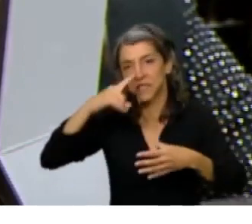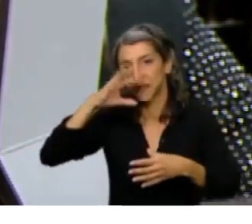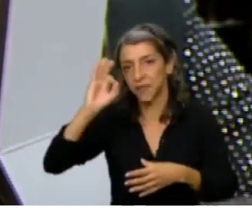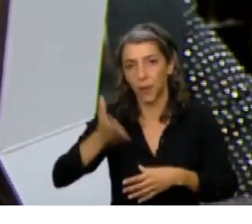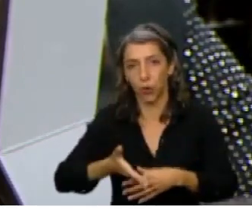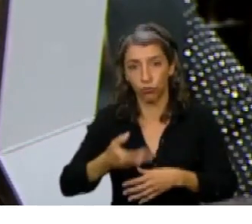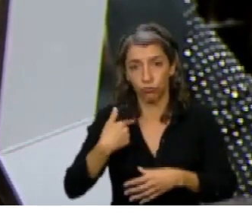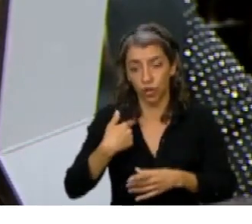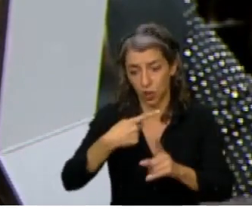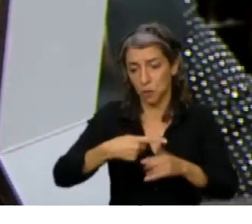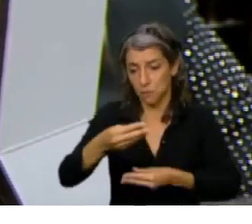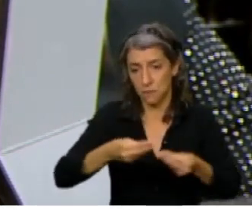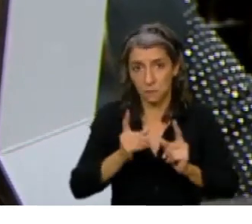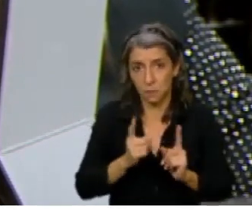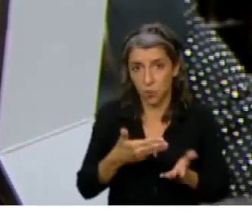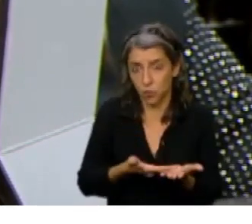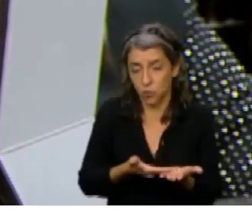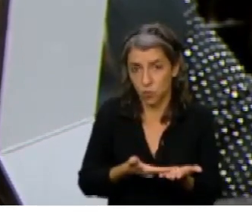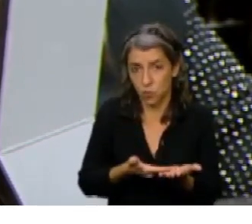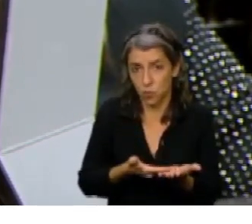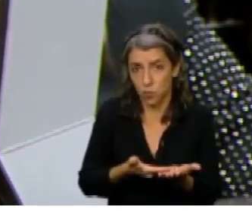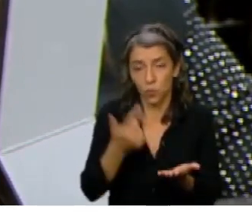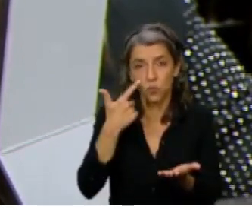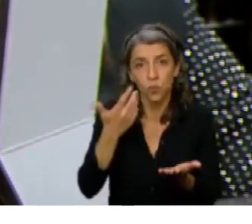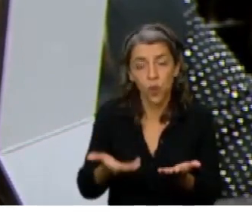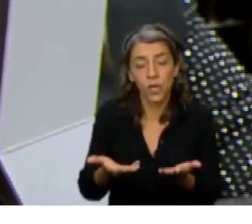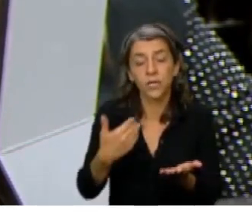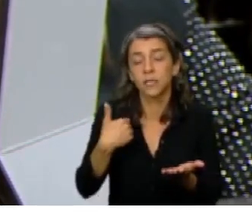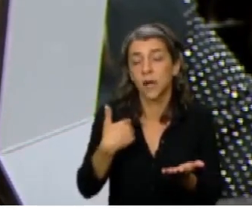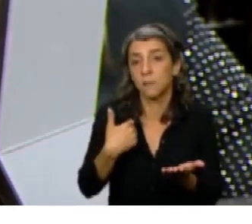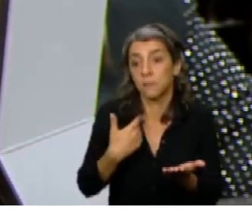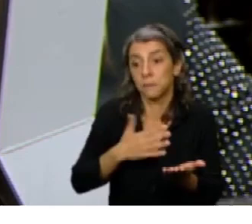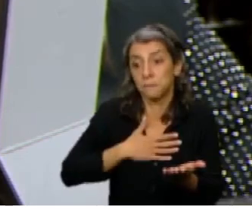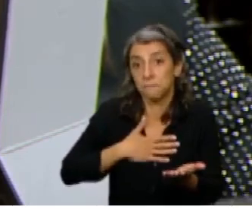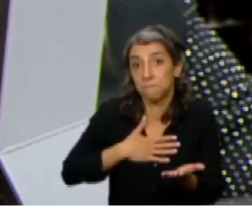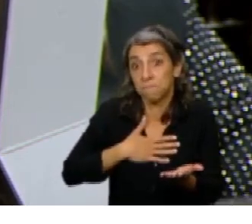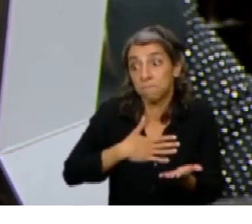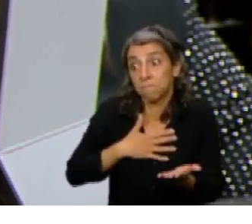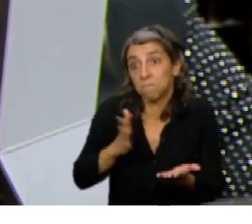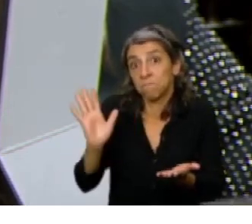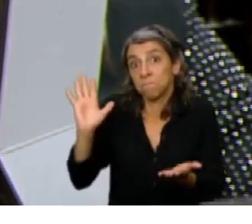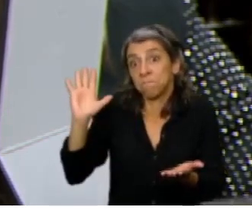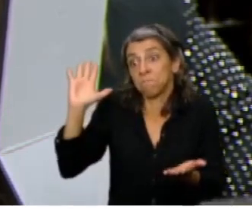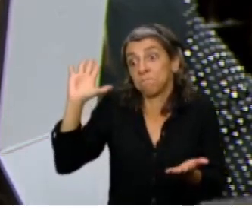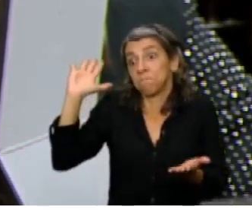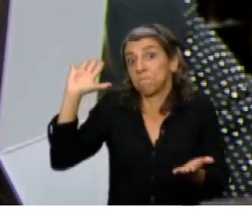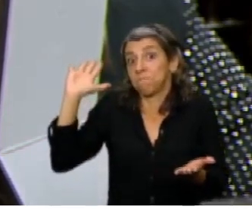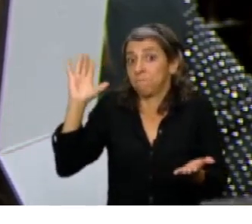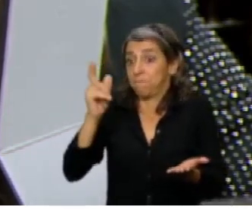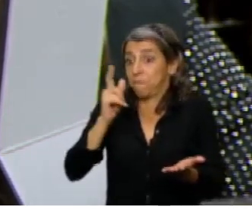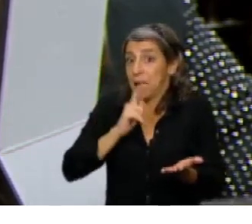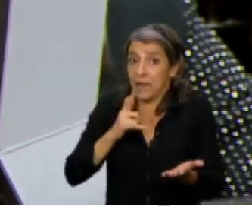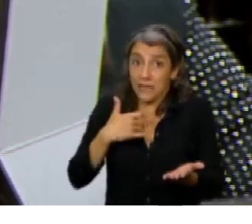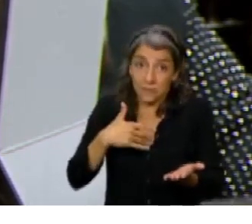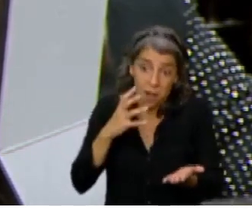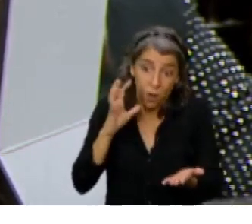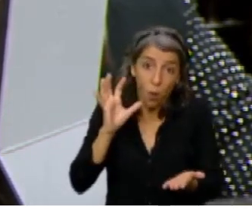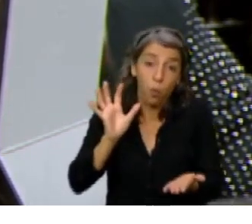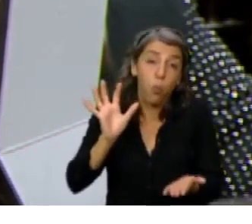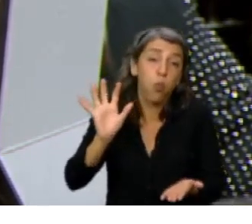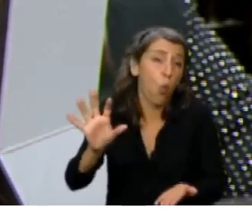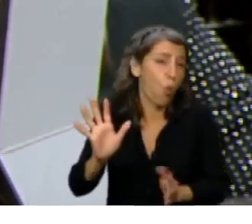proyecto de presupuesto presentado por el gobierno. A mí me parece una osadía, Me parece una burla a los